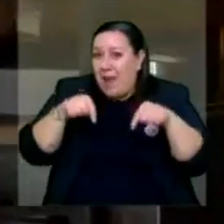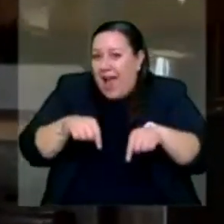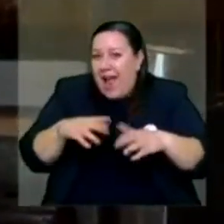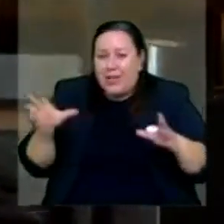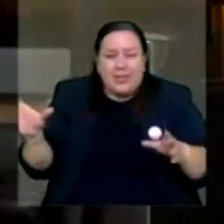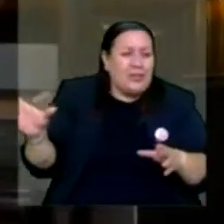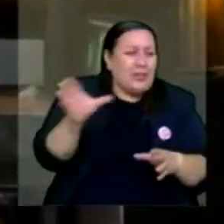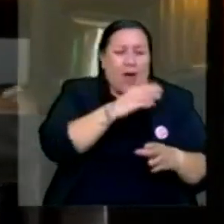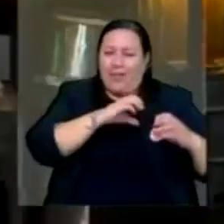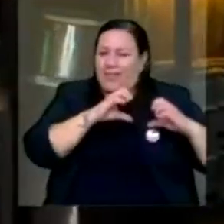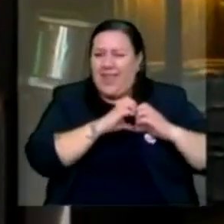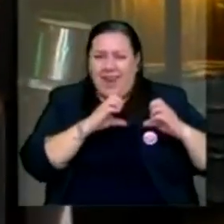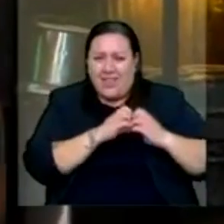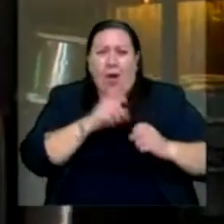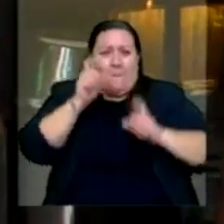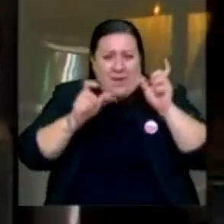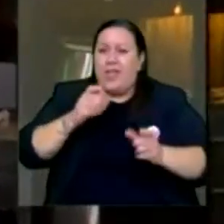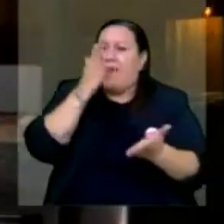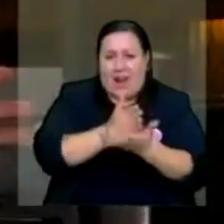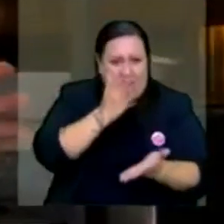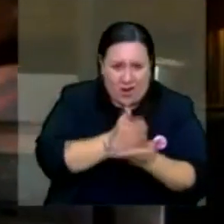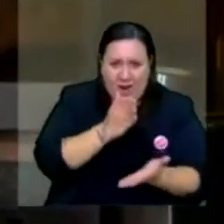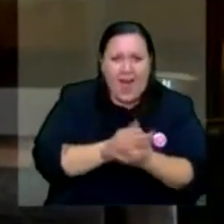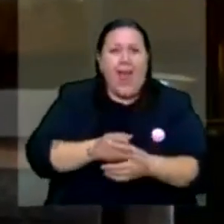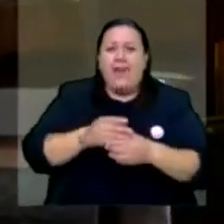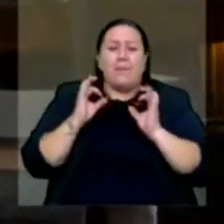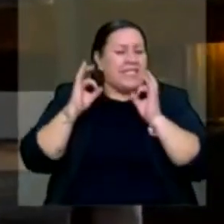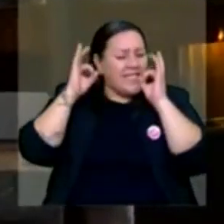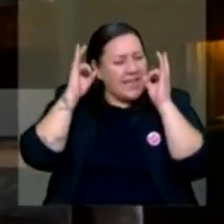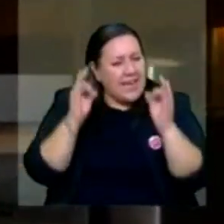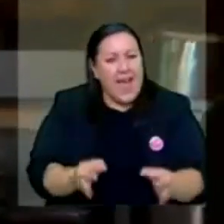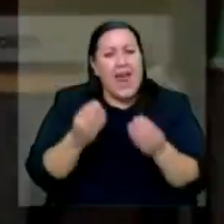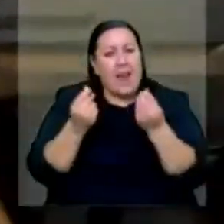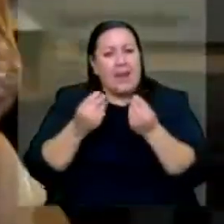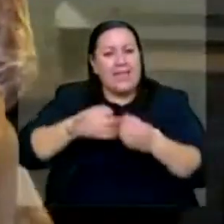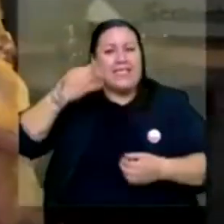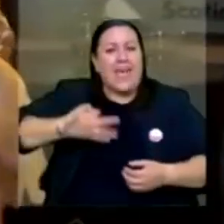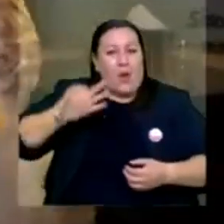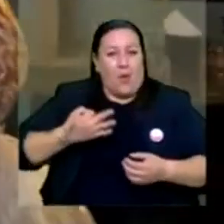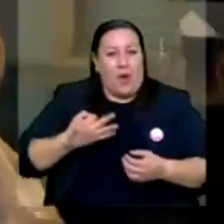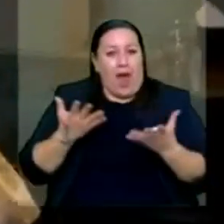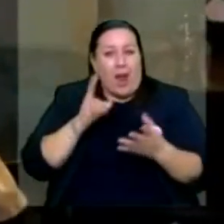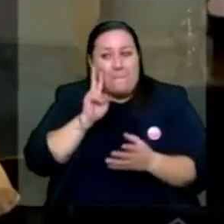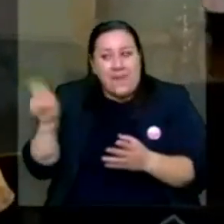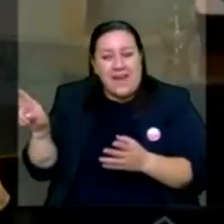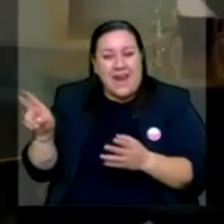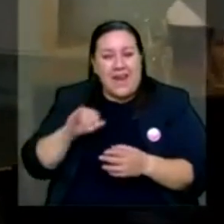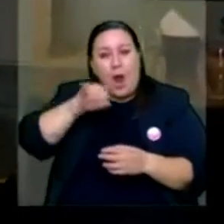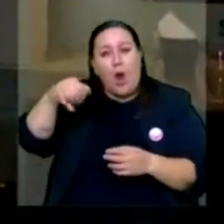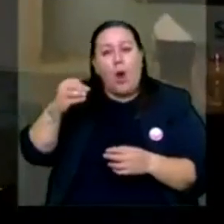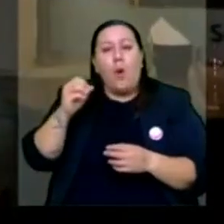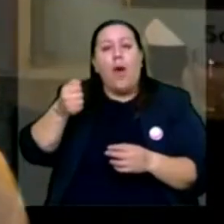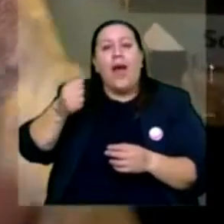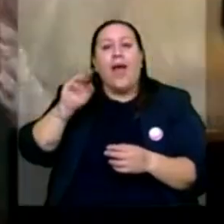el mundo va a donar, va a estar espectacular, vamos a llegar a las metas seguro, y ahora miren con quién estoy. ¿Cómo te llamas? Joaquín.